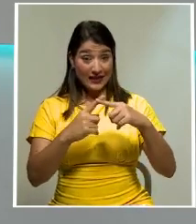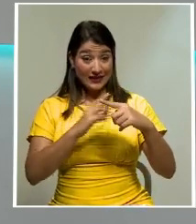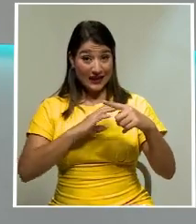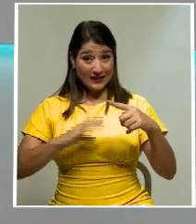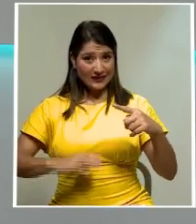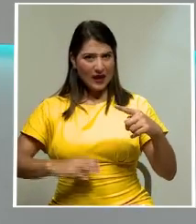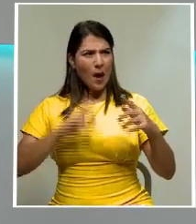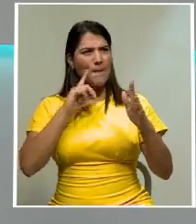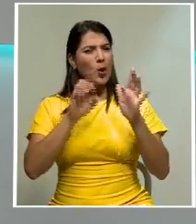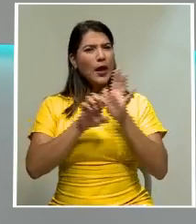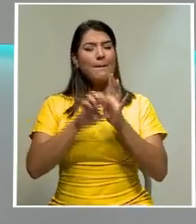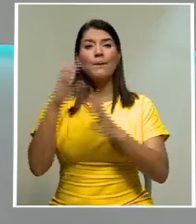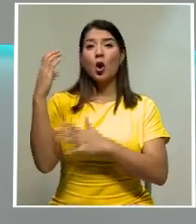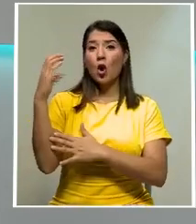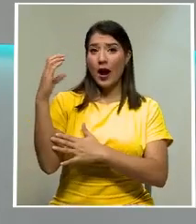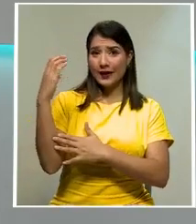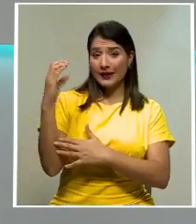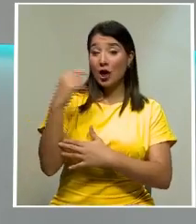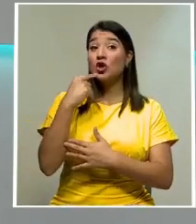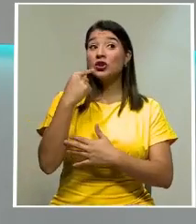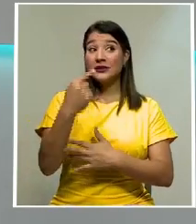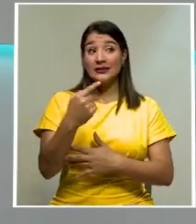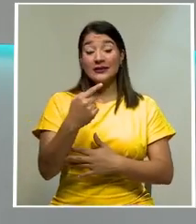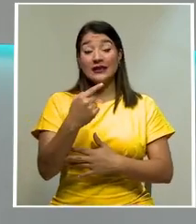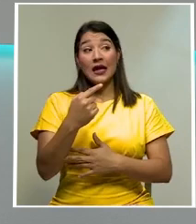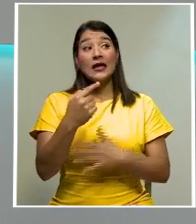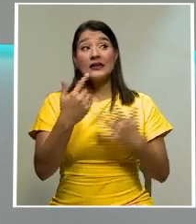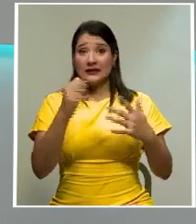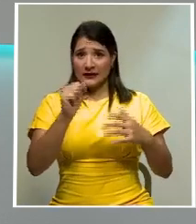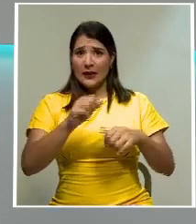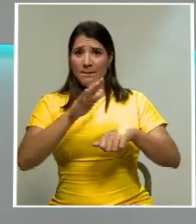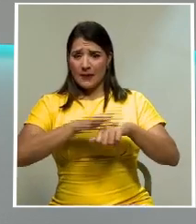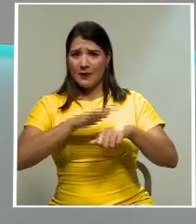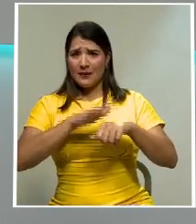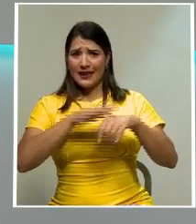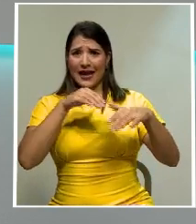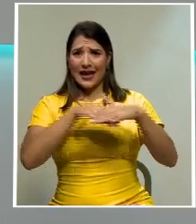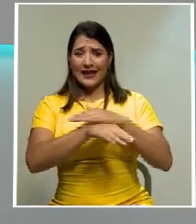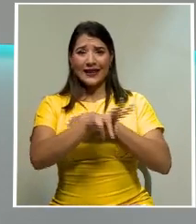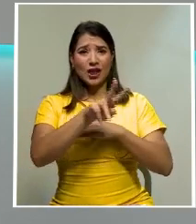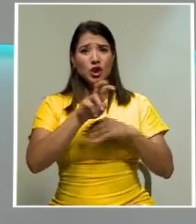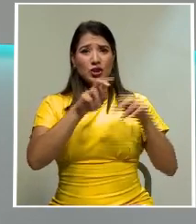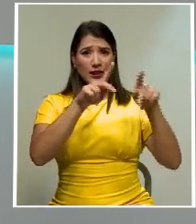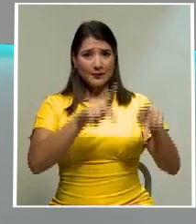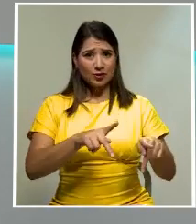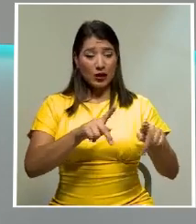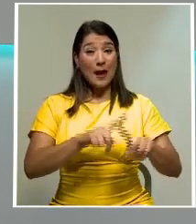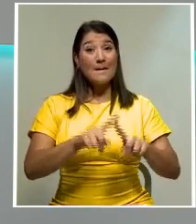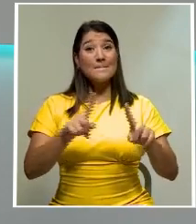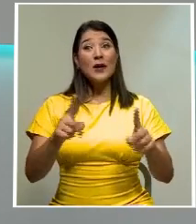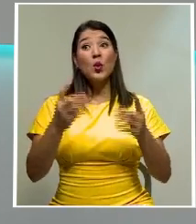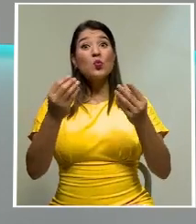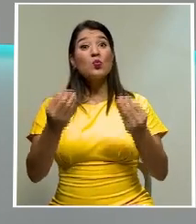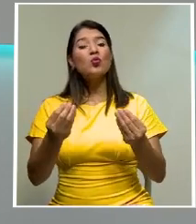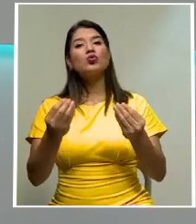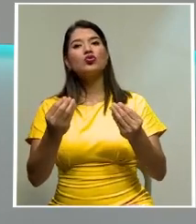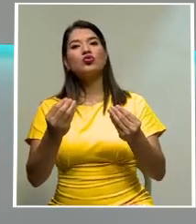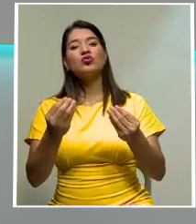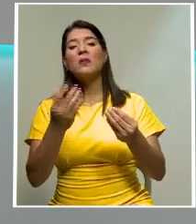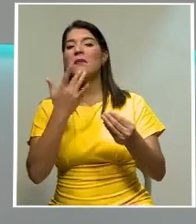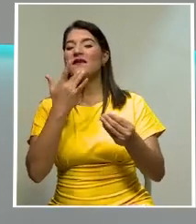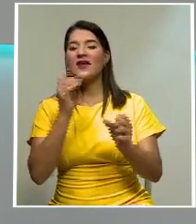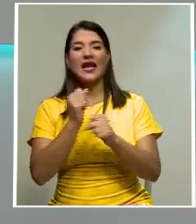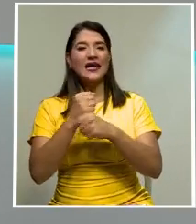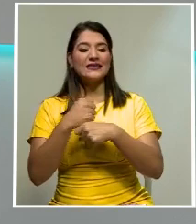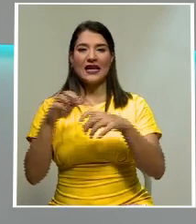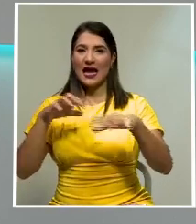varias publicaciones que pese a que se les permita el aforo de 200 personas, muchos de ellos decidieron hacer solamente actividades virtuales y cerrar